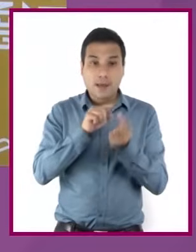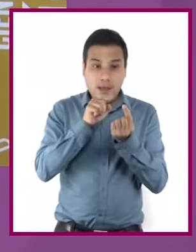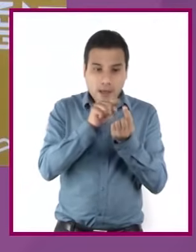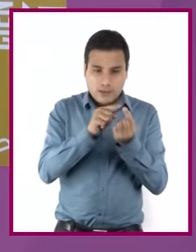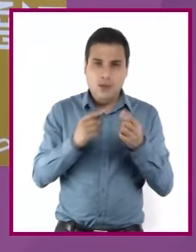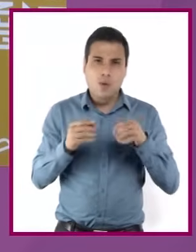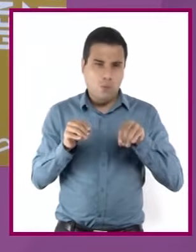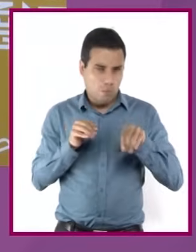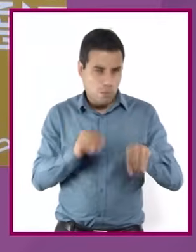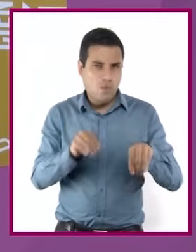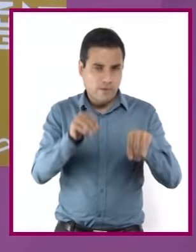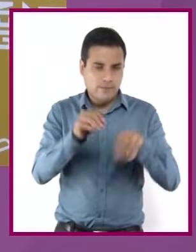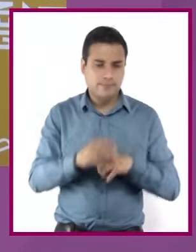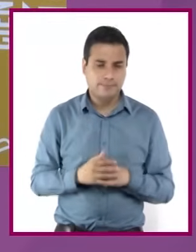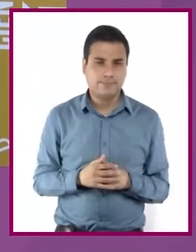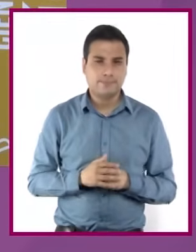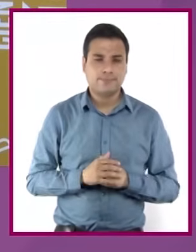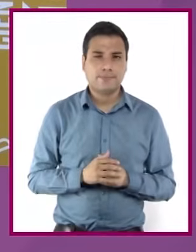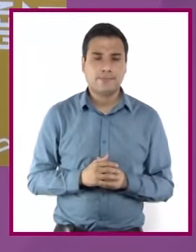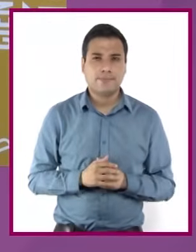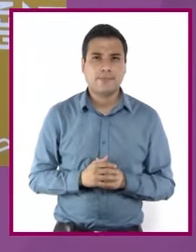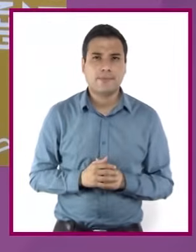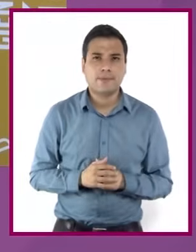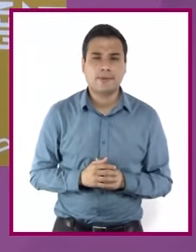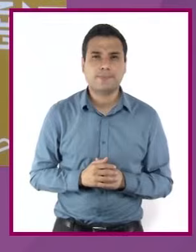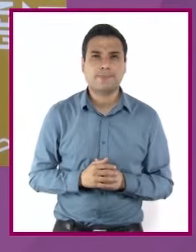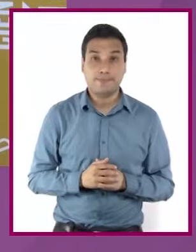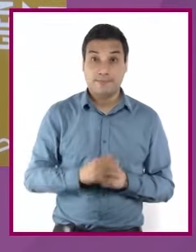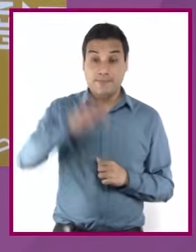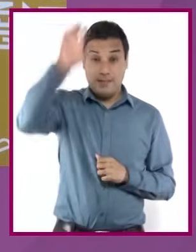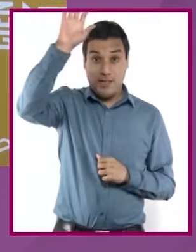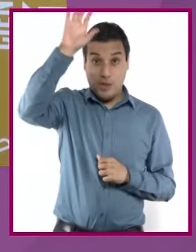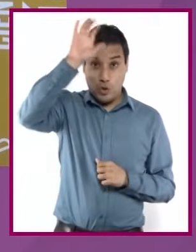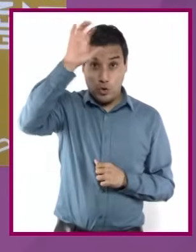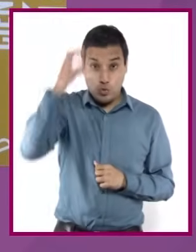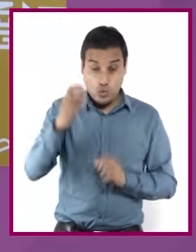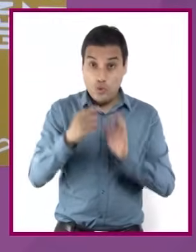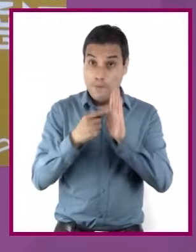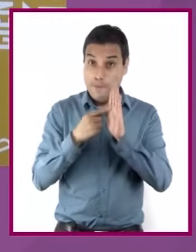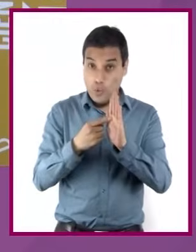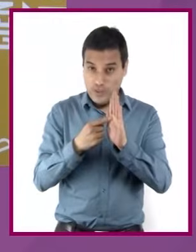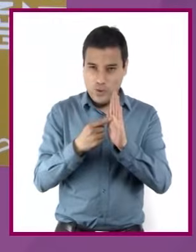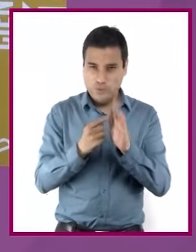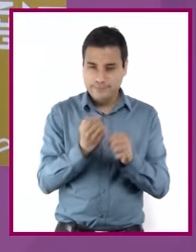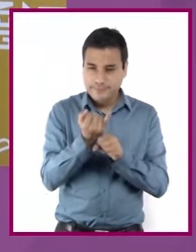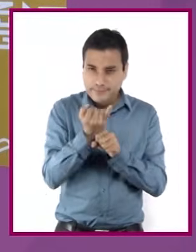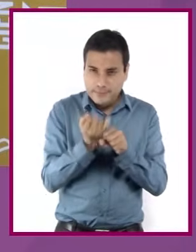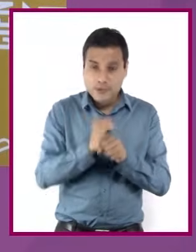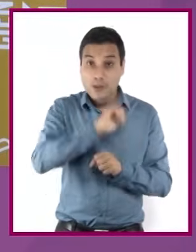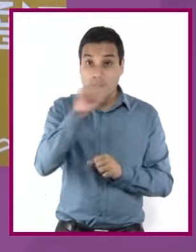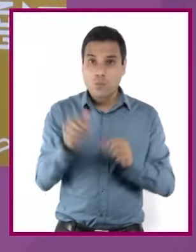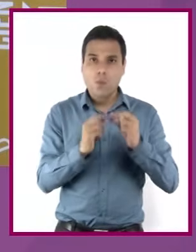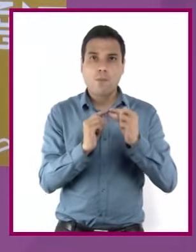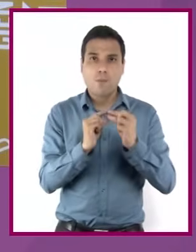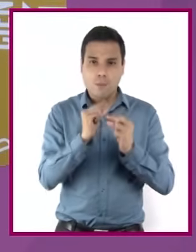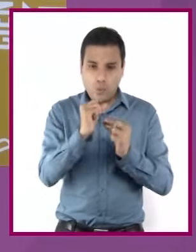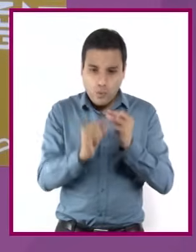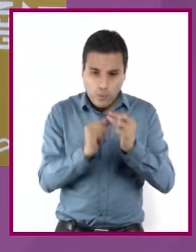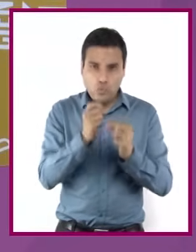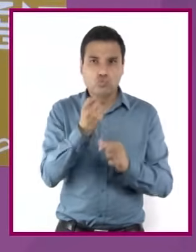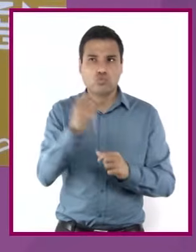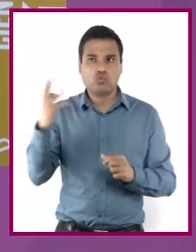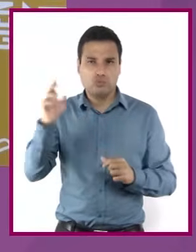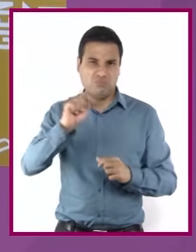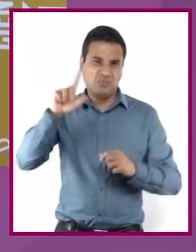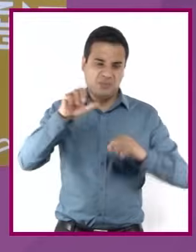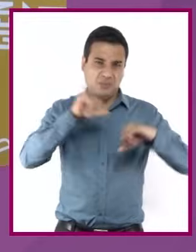dictan las leyes del movimiento. El modelo comenzado por Newton se fue nutriendo poco a poco con las aportaciones de diversos